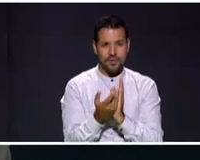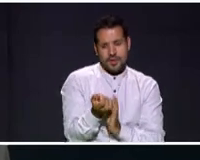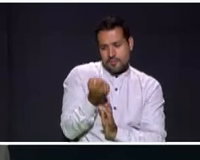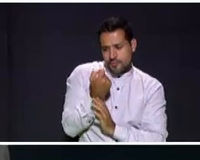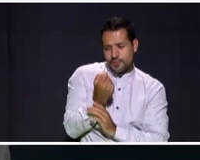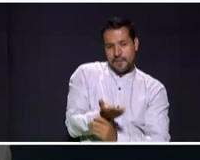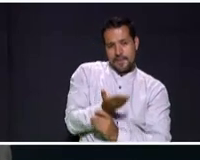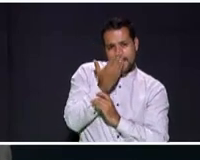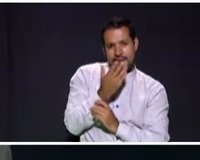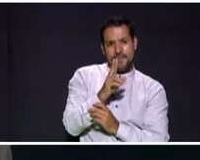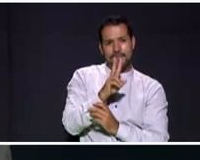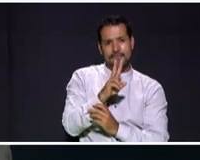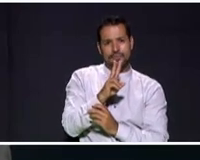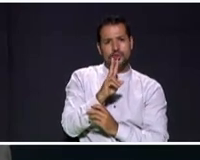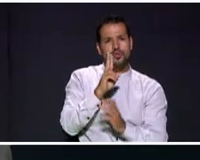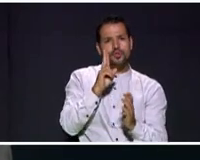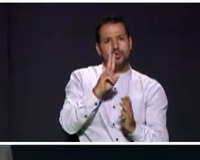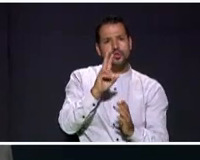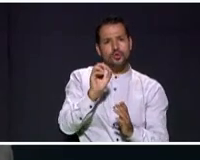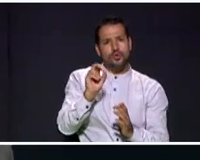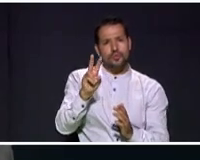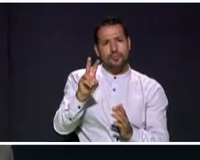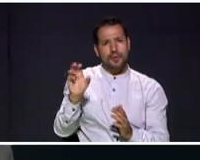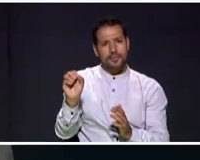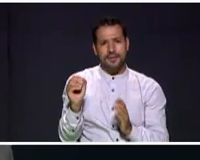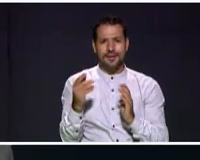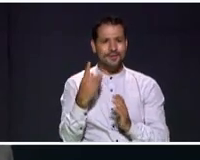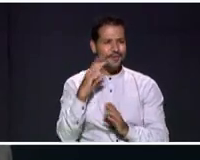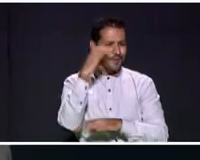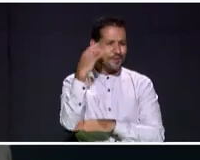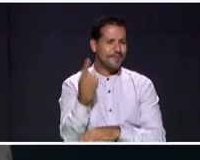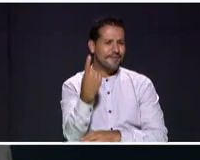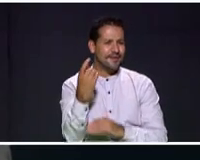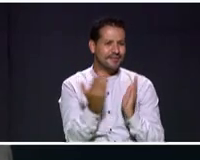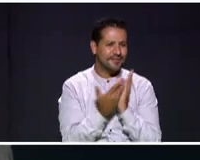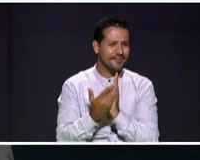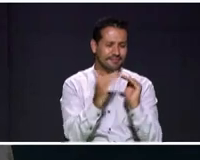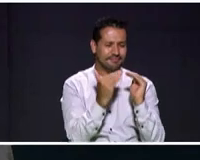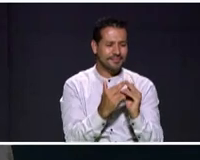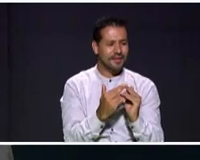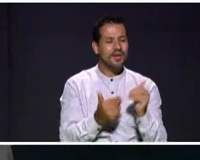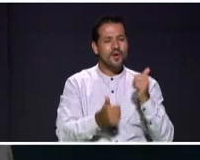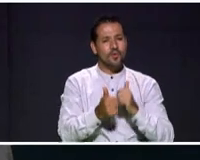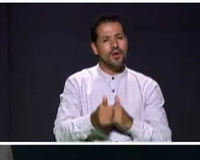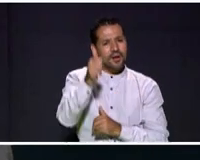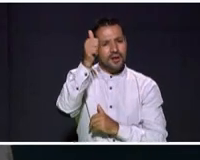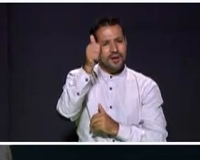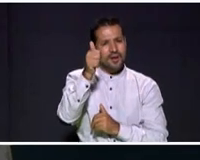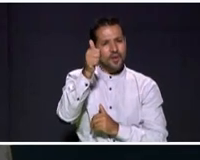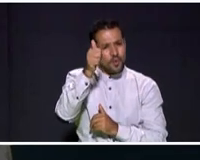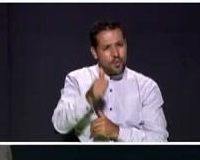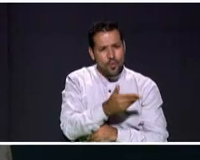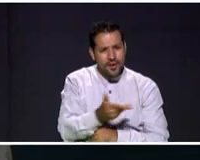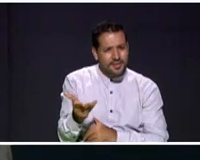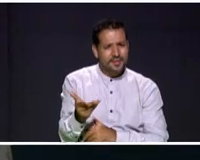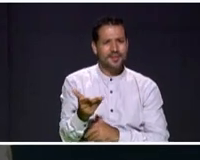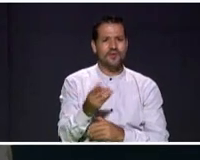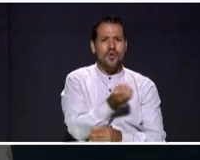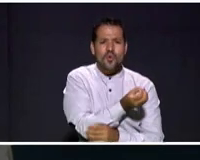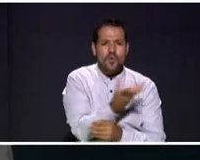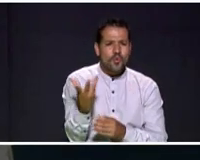antioquia no es educada y persistente déficit de vivienda tanto cualitativo como cuantitativo 55 mil